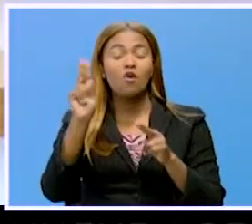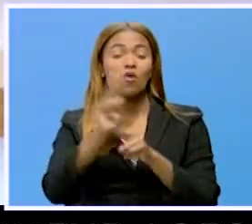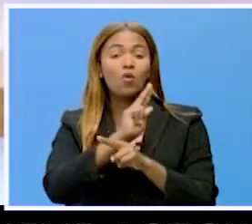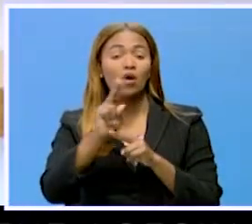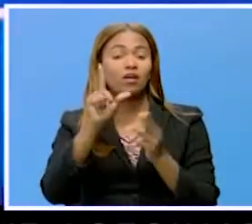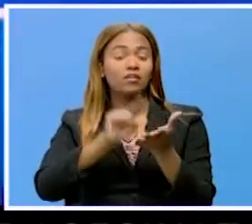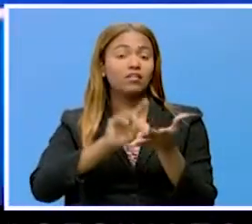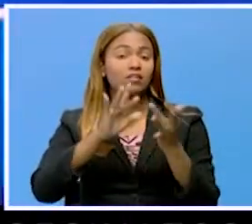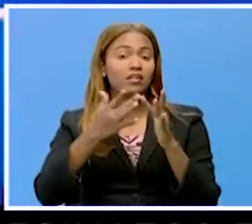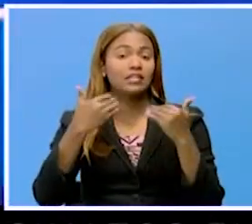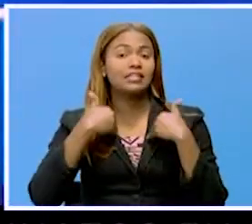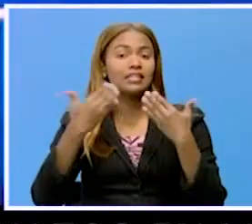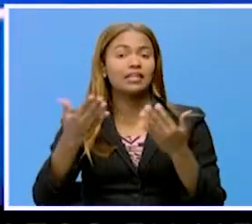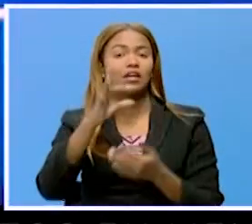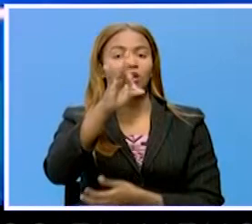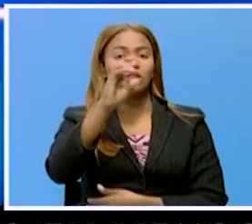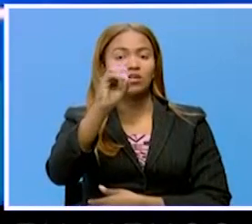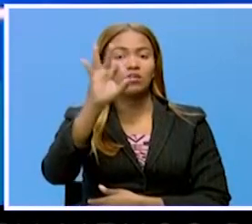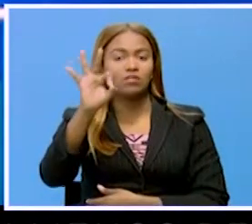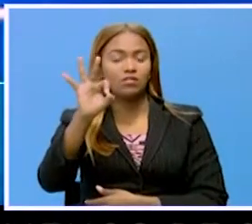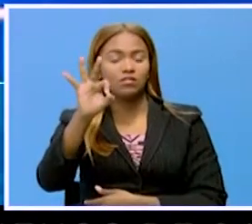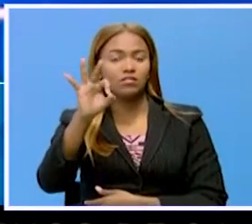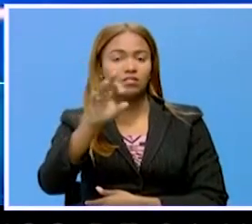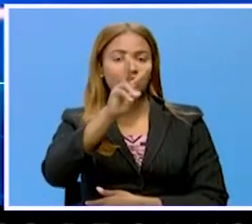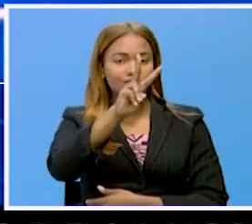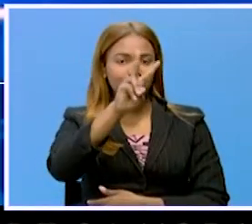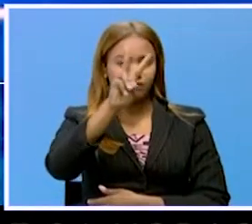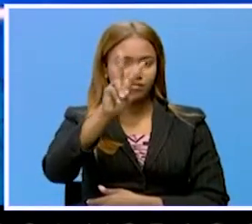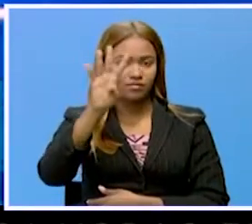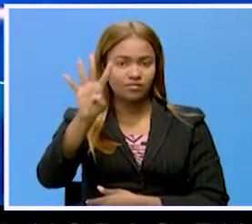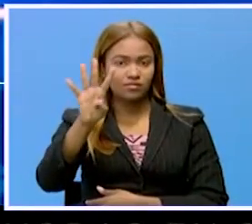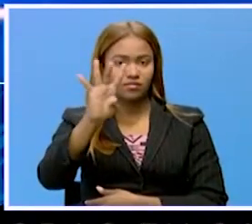¿eh? Redes sociales, claro. Estoy en el